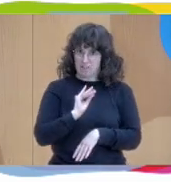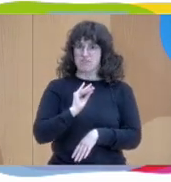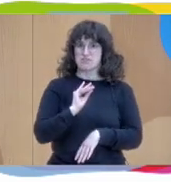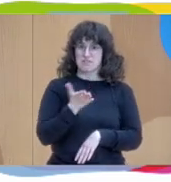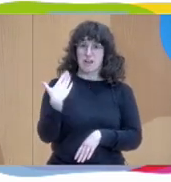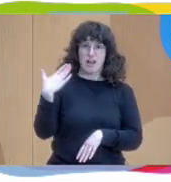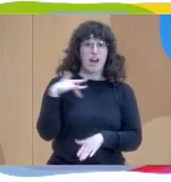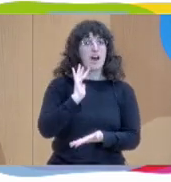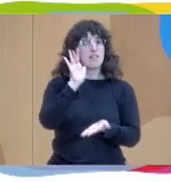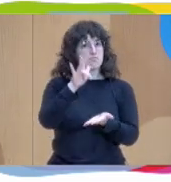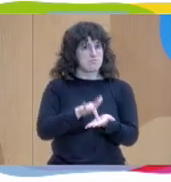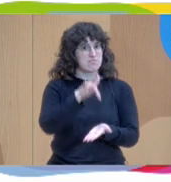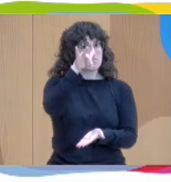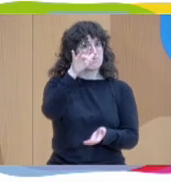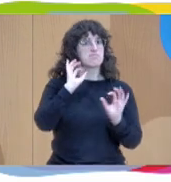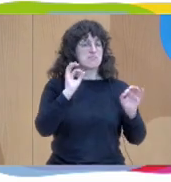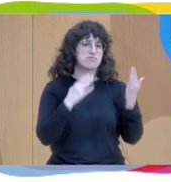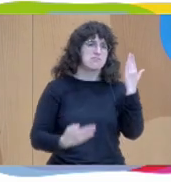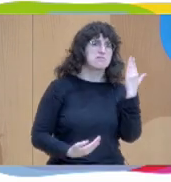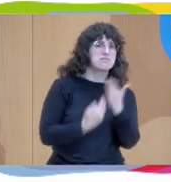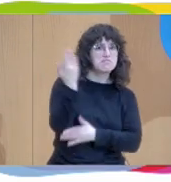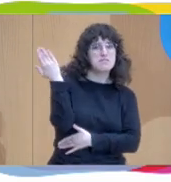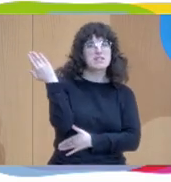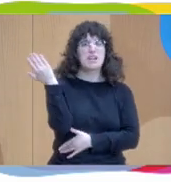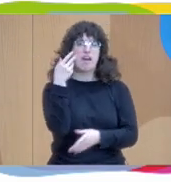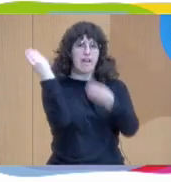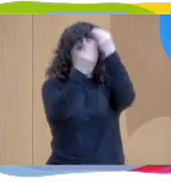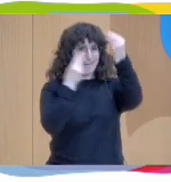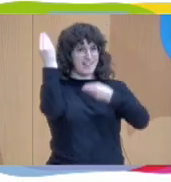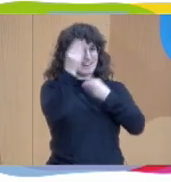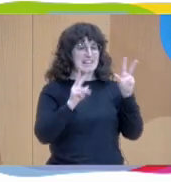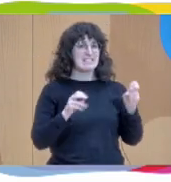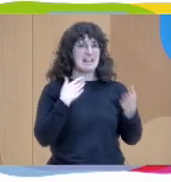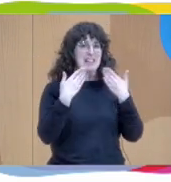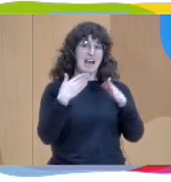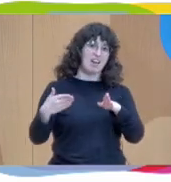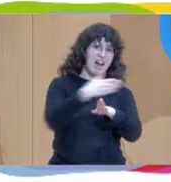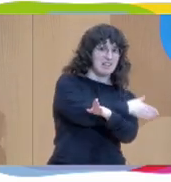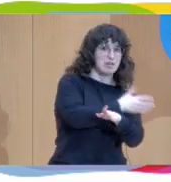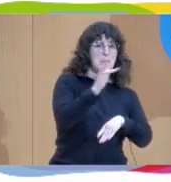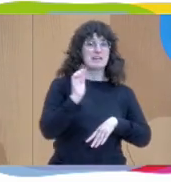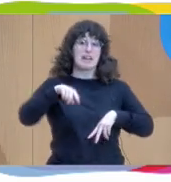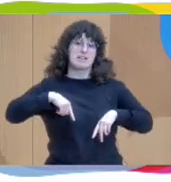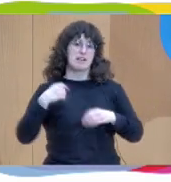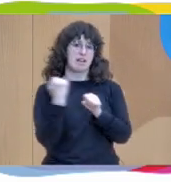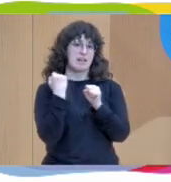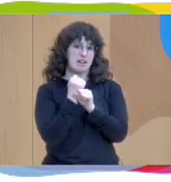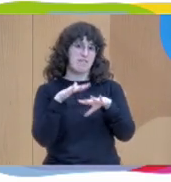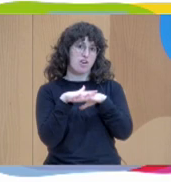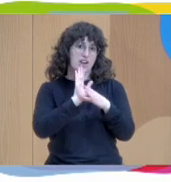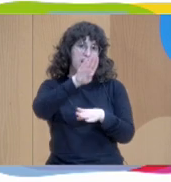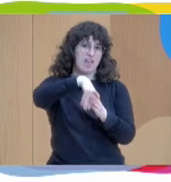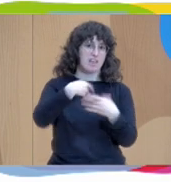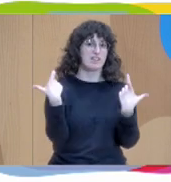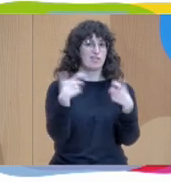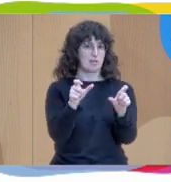una sesión de reflexión sobre los diálogos anticipatorios y el trabajo en red en el propio departamento mucho